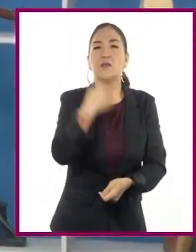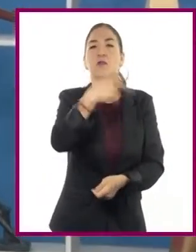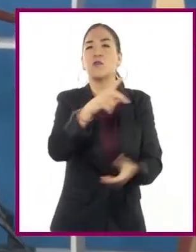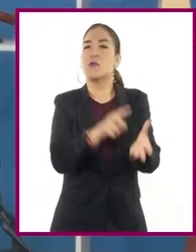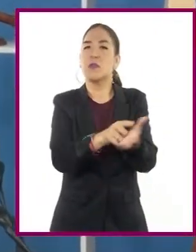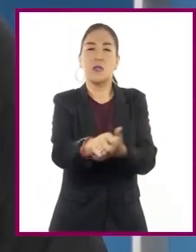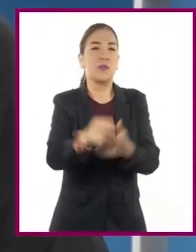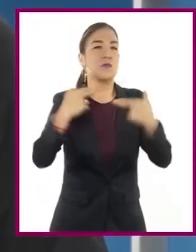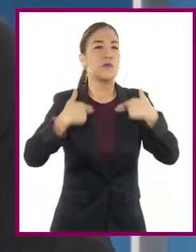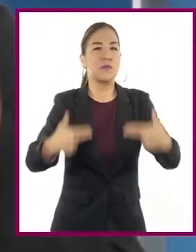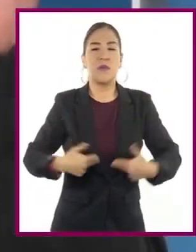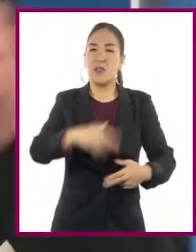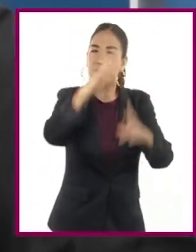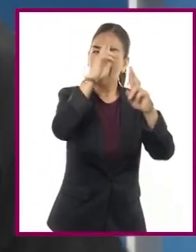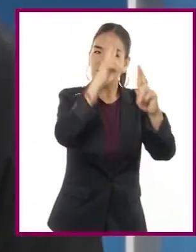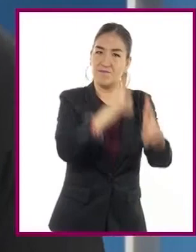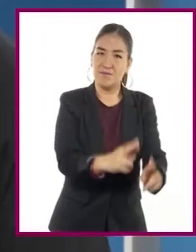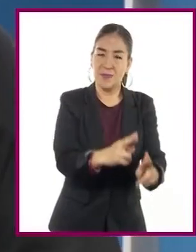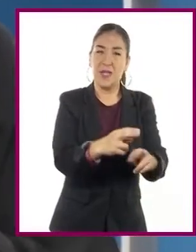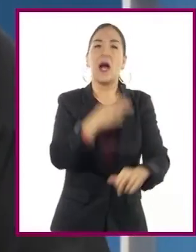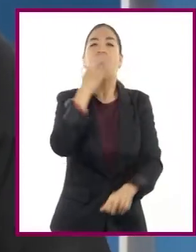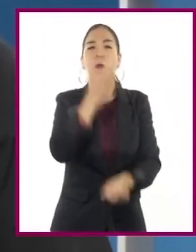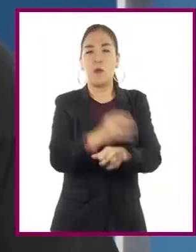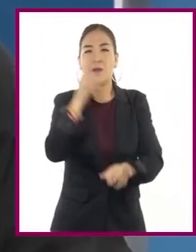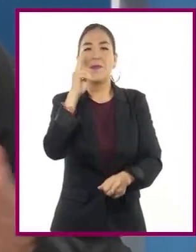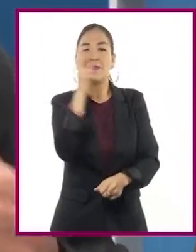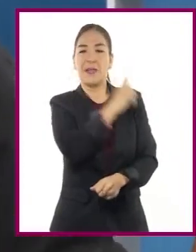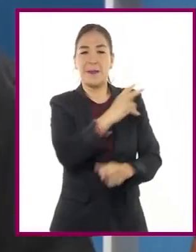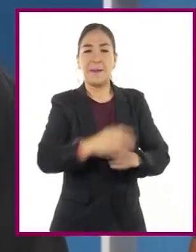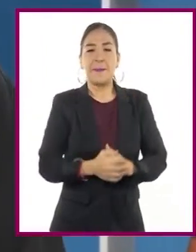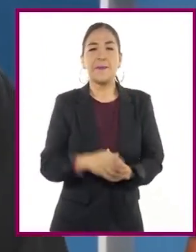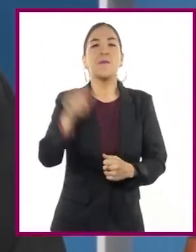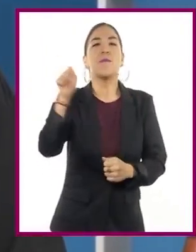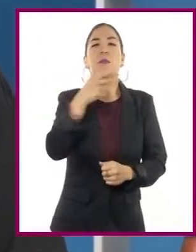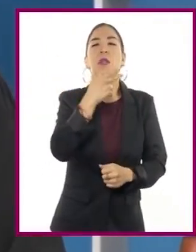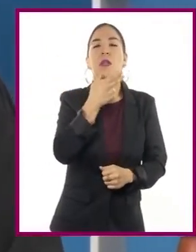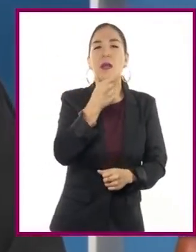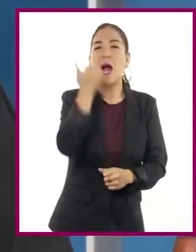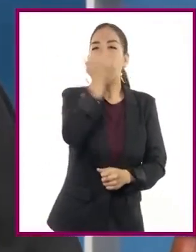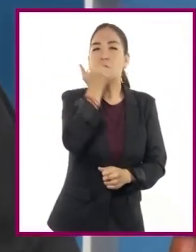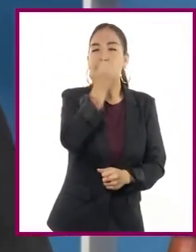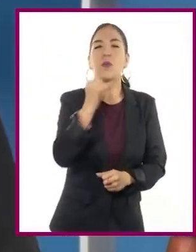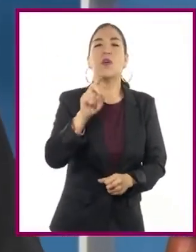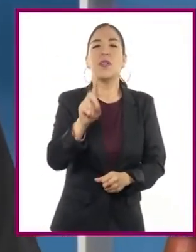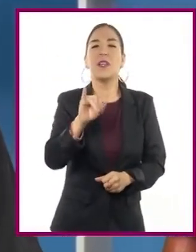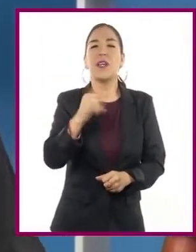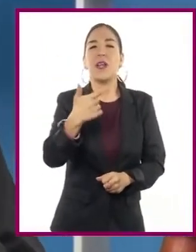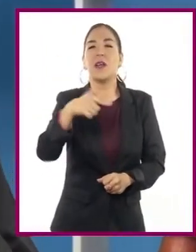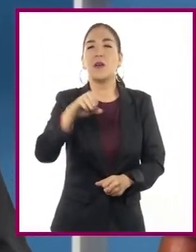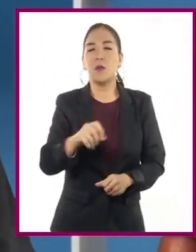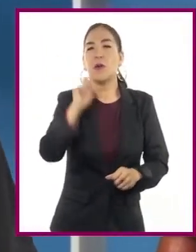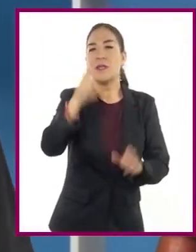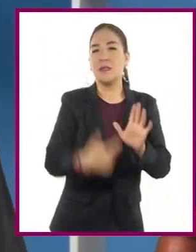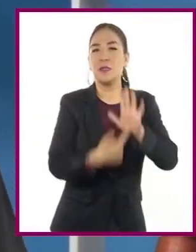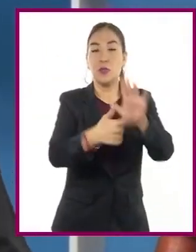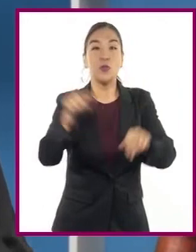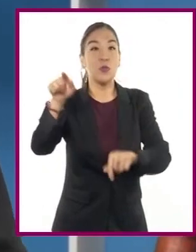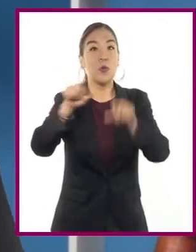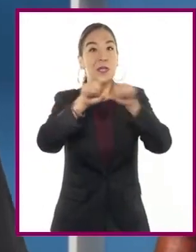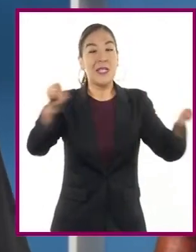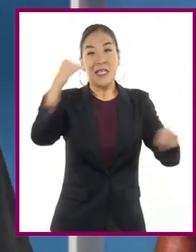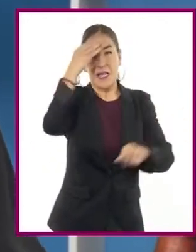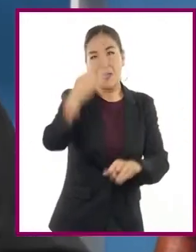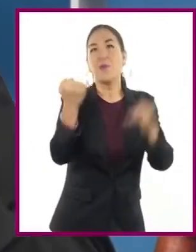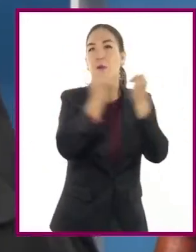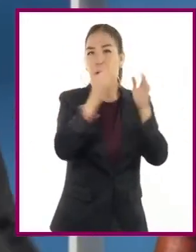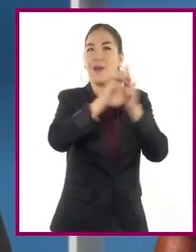humanos en el mundo. Escuchemos y veamos ahora al alumno Diego, quien nos mostrará la línea de tiempo que